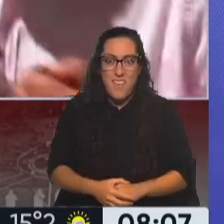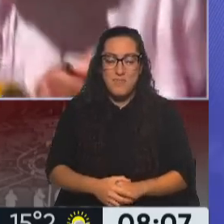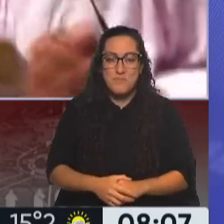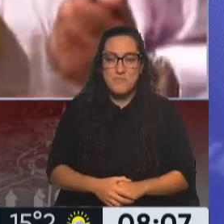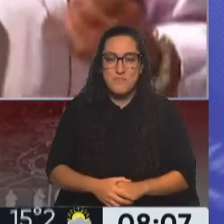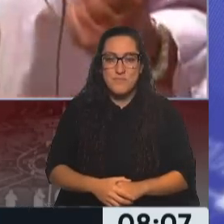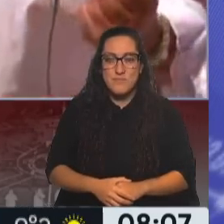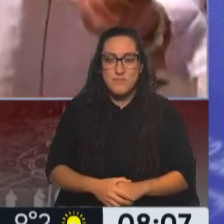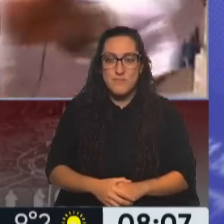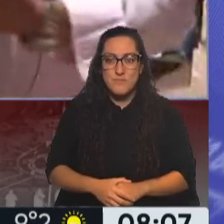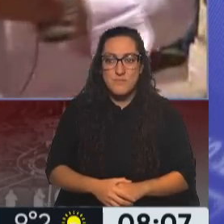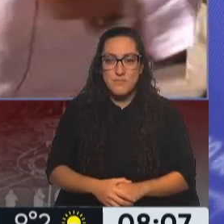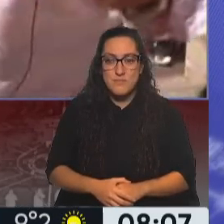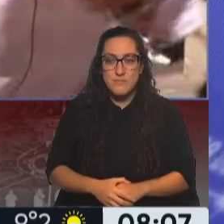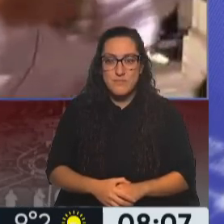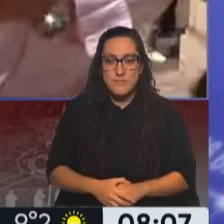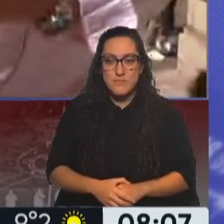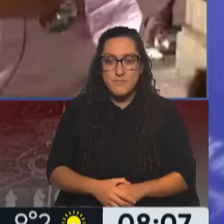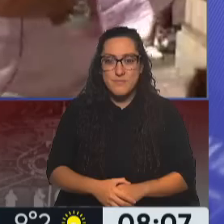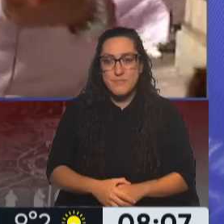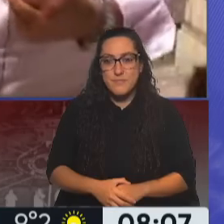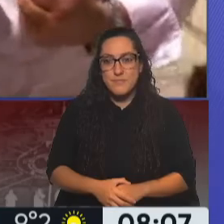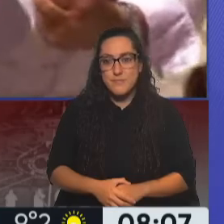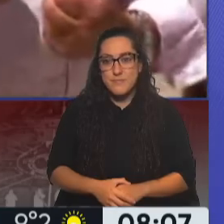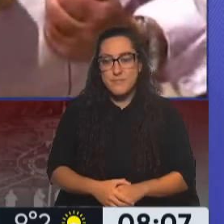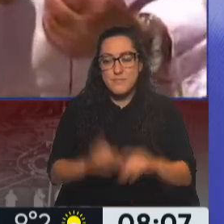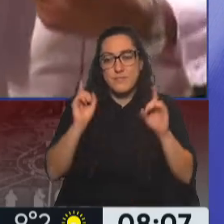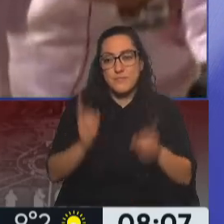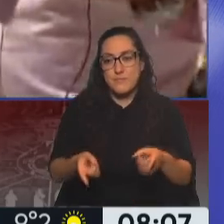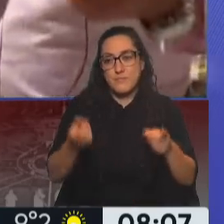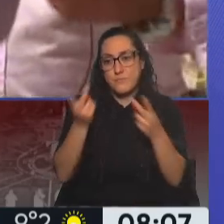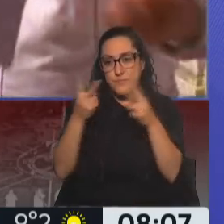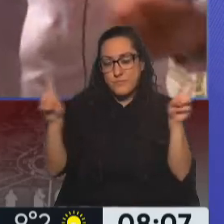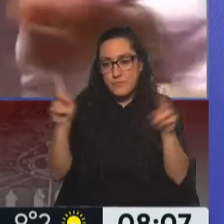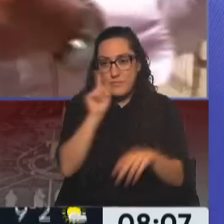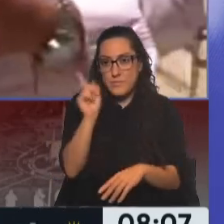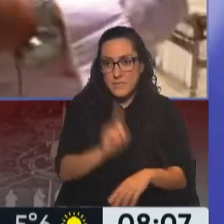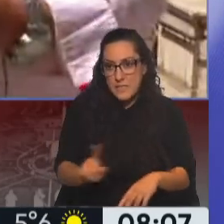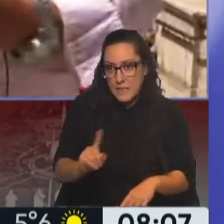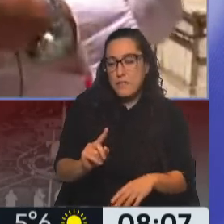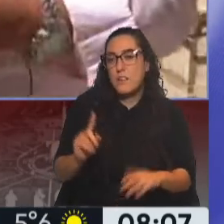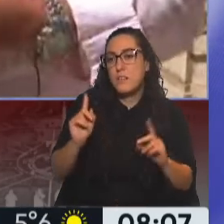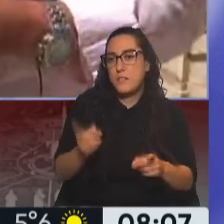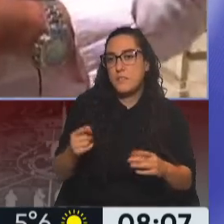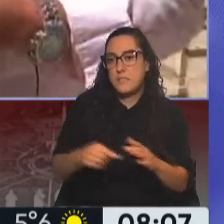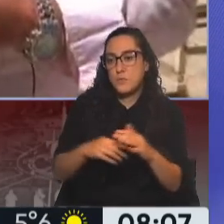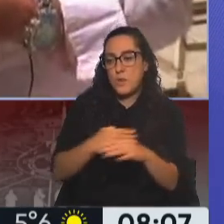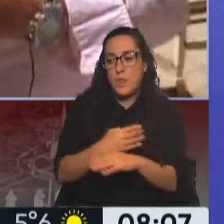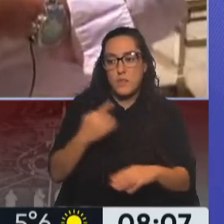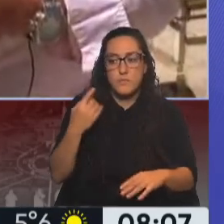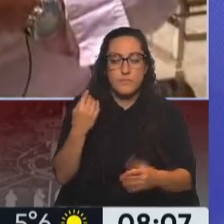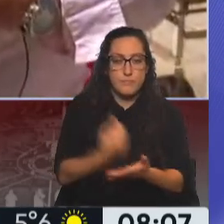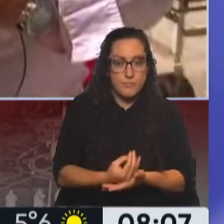Roma, más la cantidad siempre increíble de turistas que habitan cada metro cuadrado de la ciudad. En